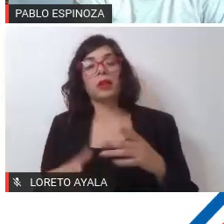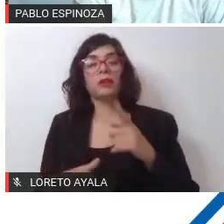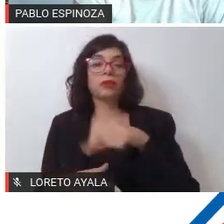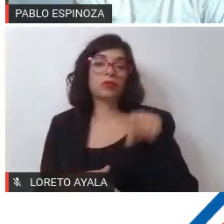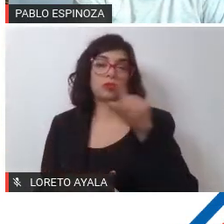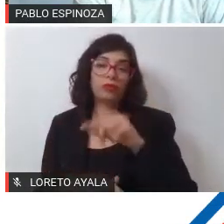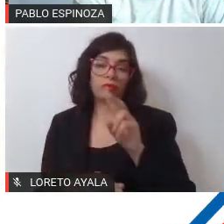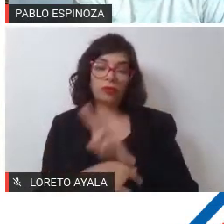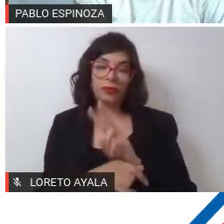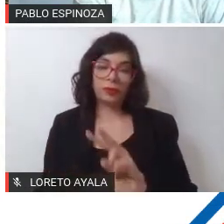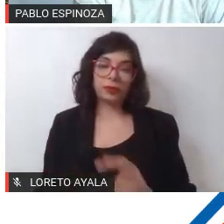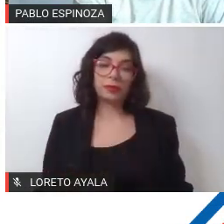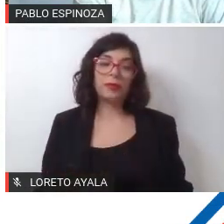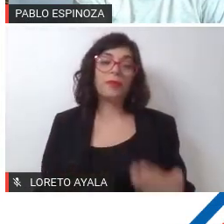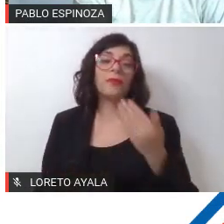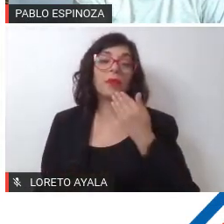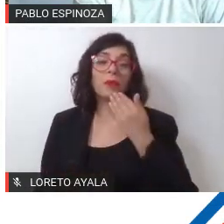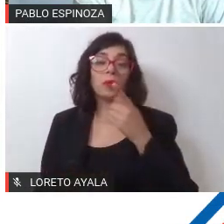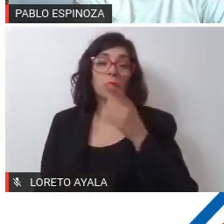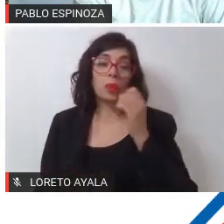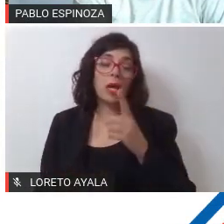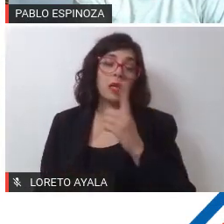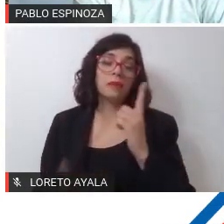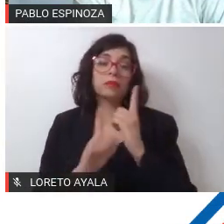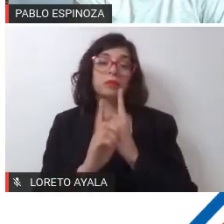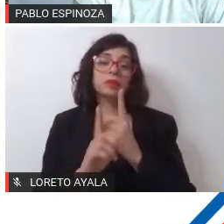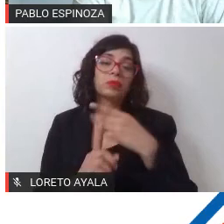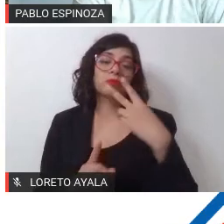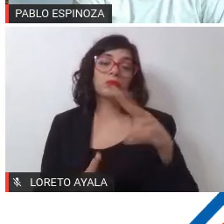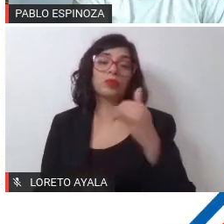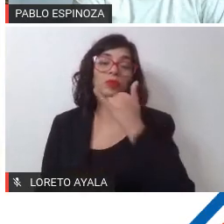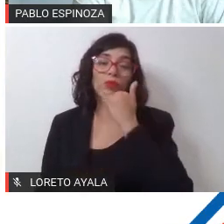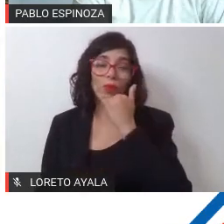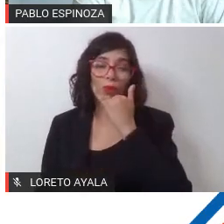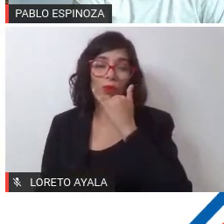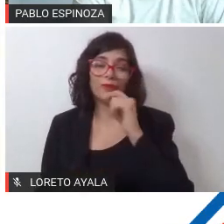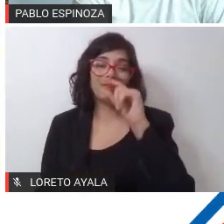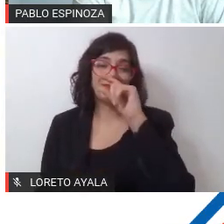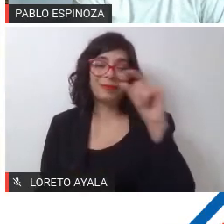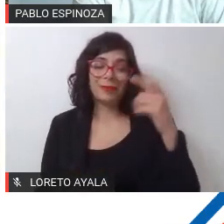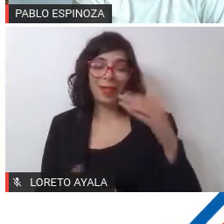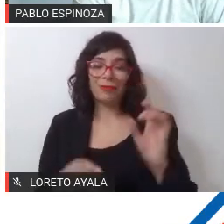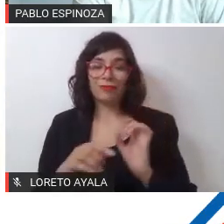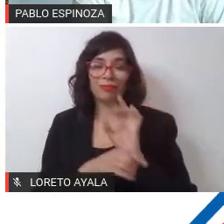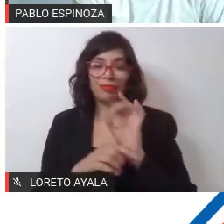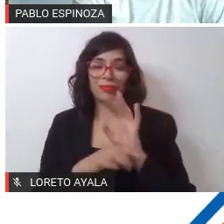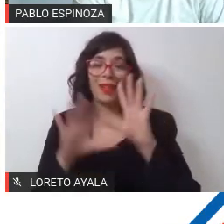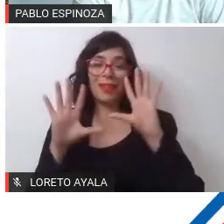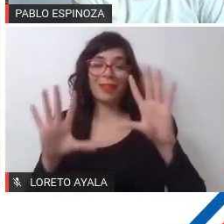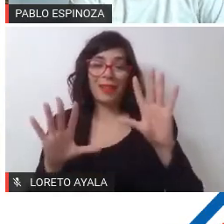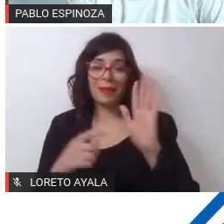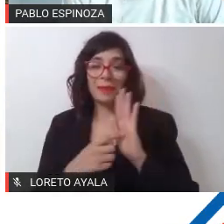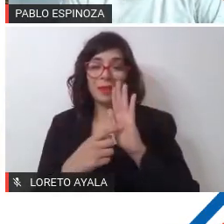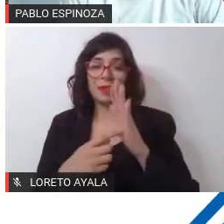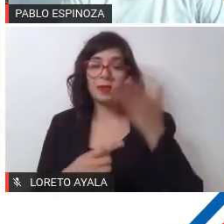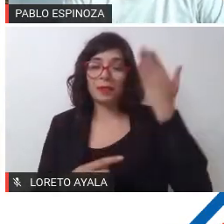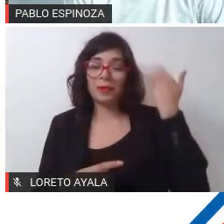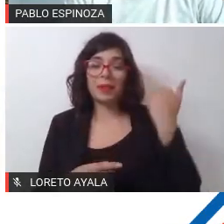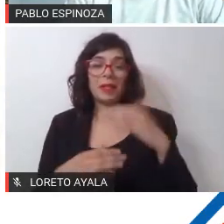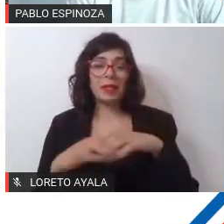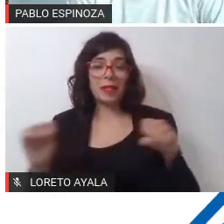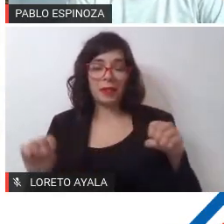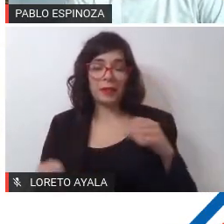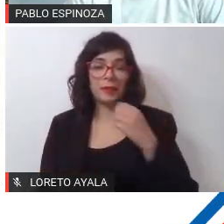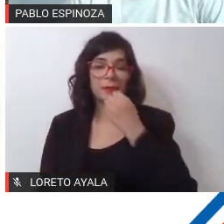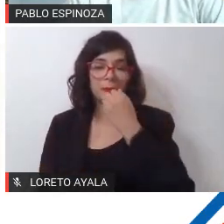docentes. También nos pueden seguir en nuestro canal YouTube, donde están las 10 presentaciones pasadas. La de don Jorge va a